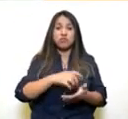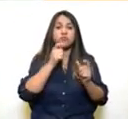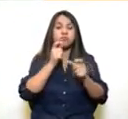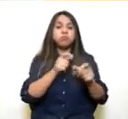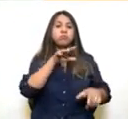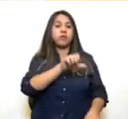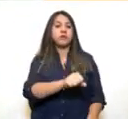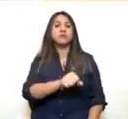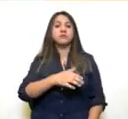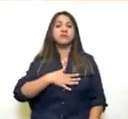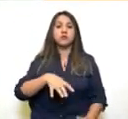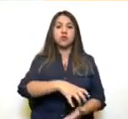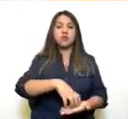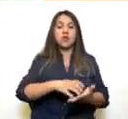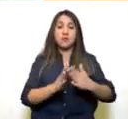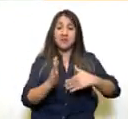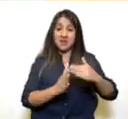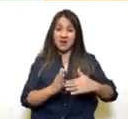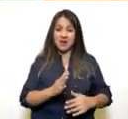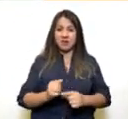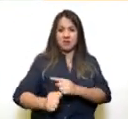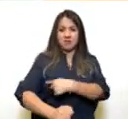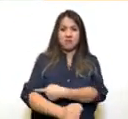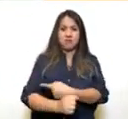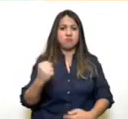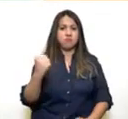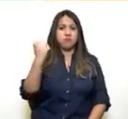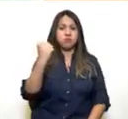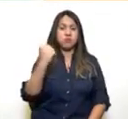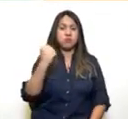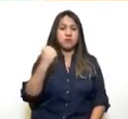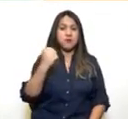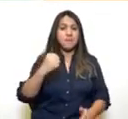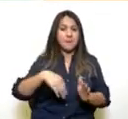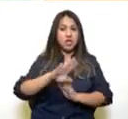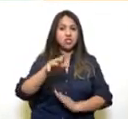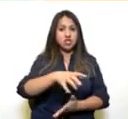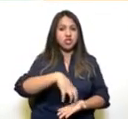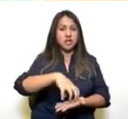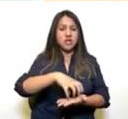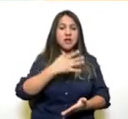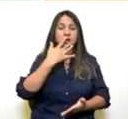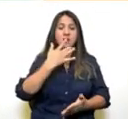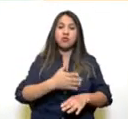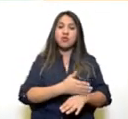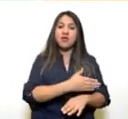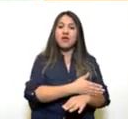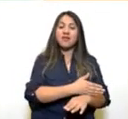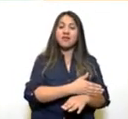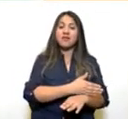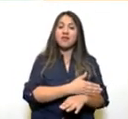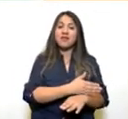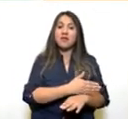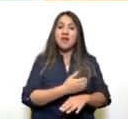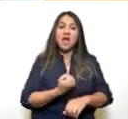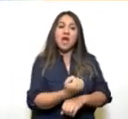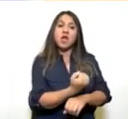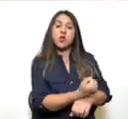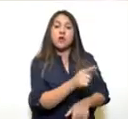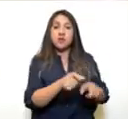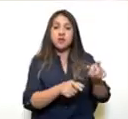solamente territorial sino que además consiga la decisión de una parte importante de la población porque llega antes que el estado ayudar ocurre eso